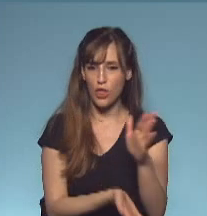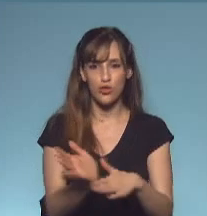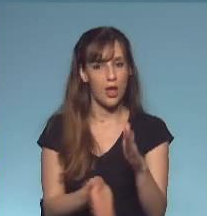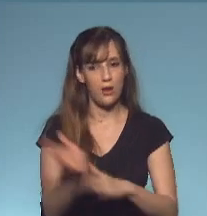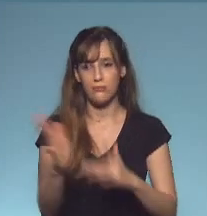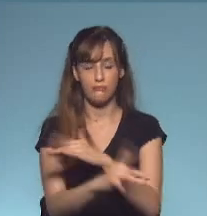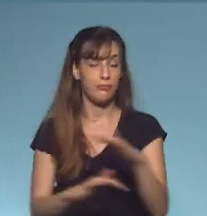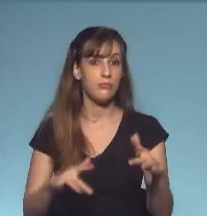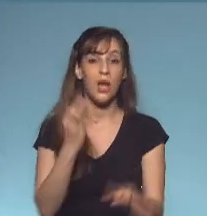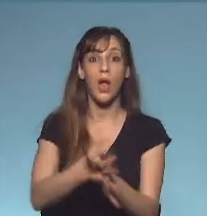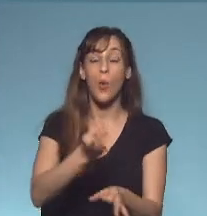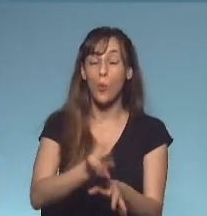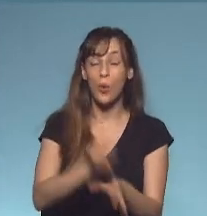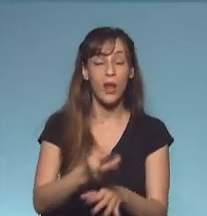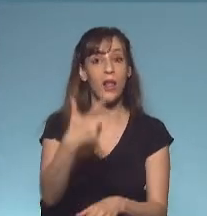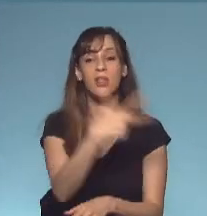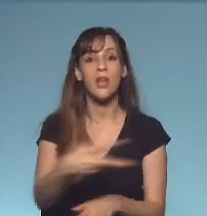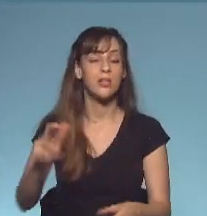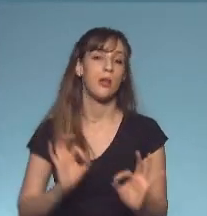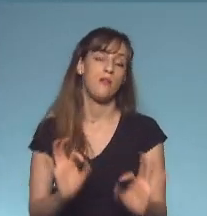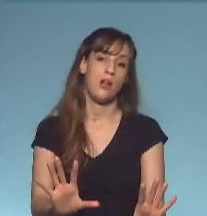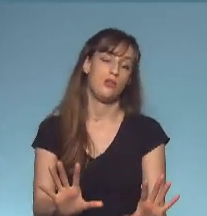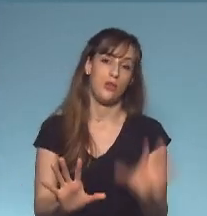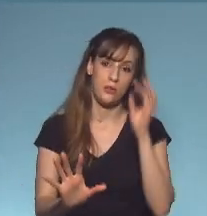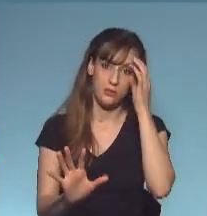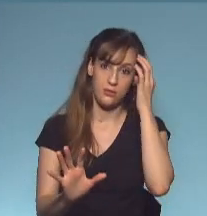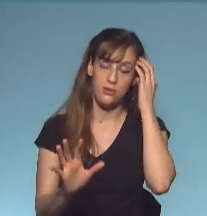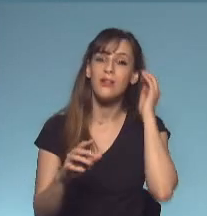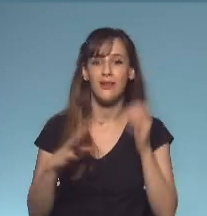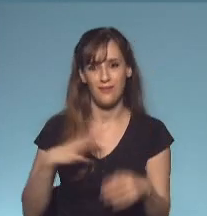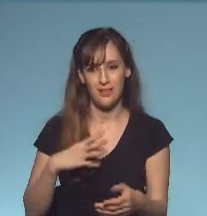en los colegios. Y todavía sigue.